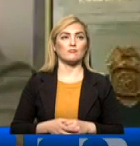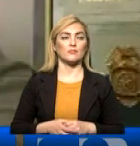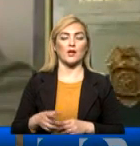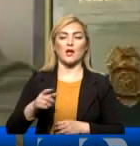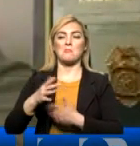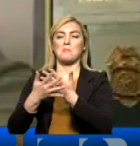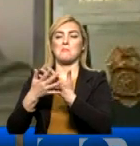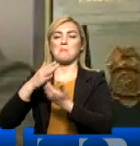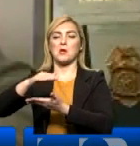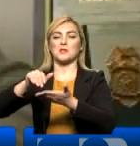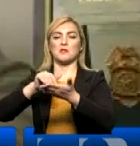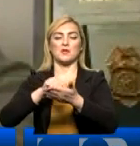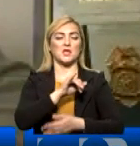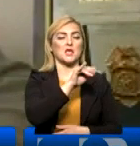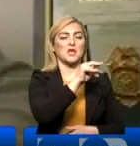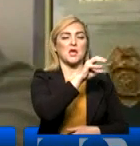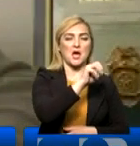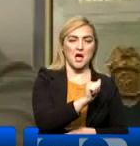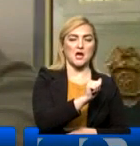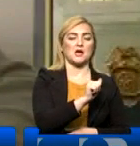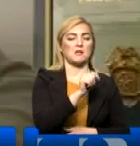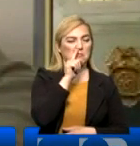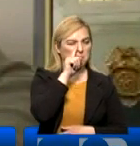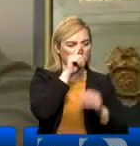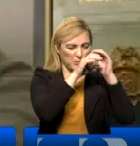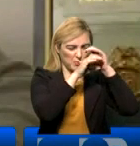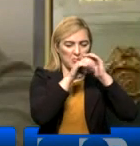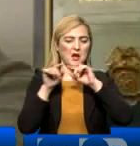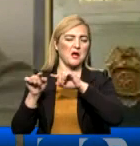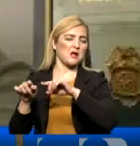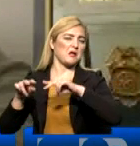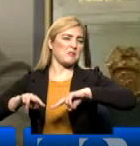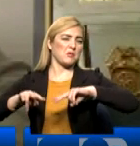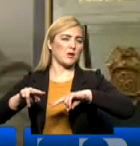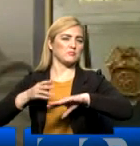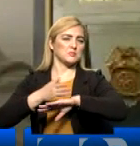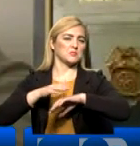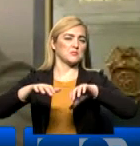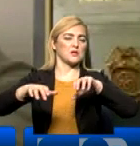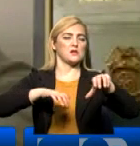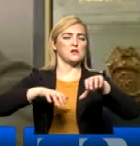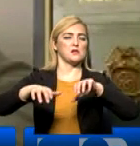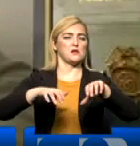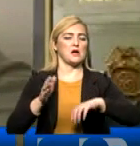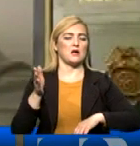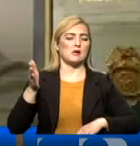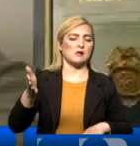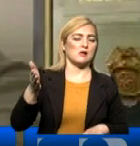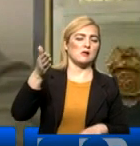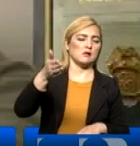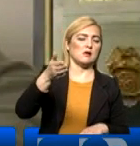en el CDP del Inca, y puntualmente haremos las coordinaciones necesarias para ir desarrollando